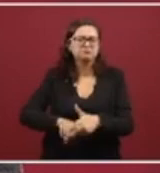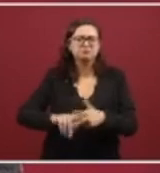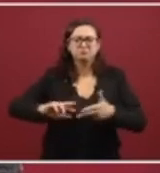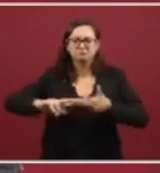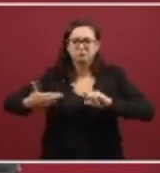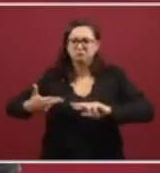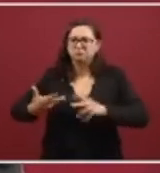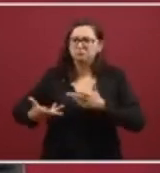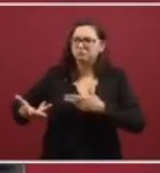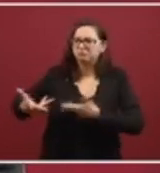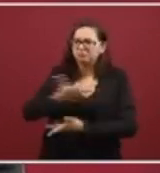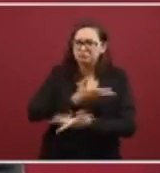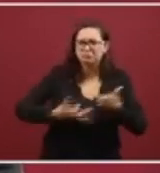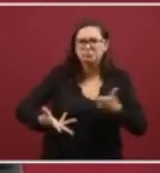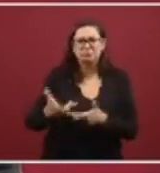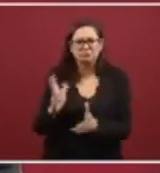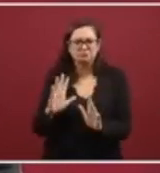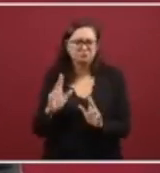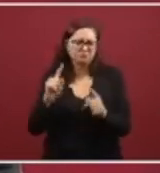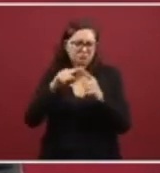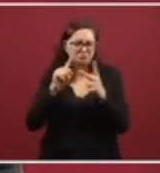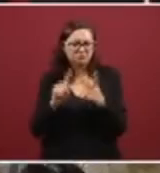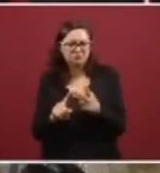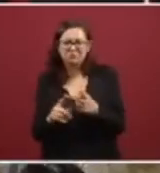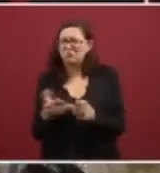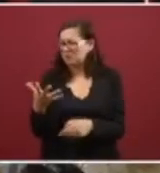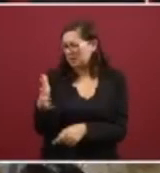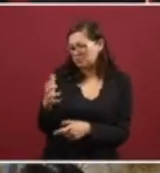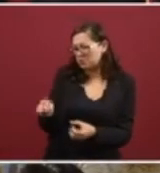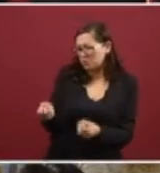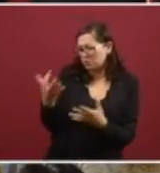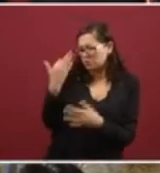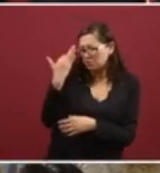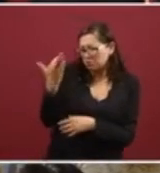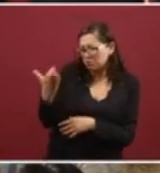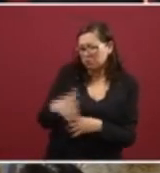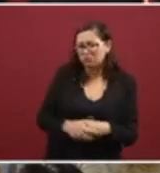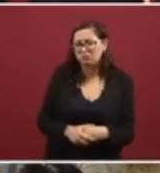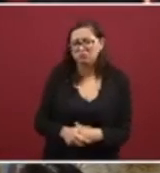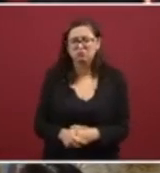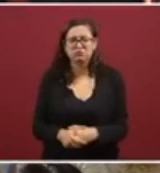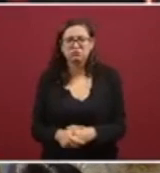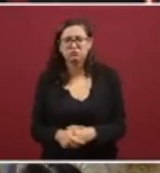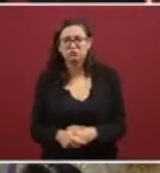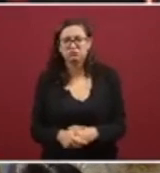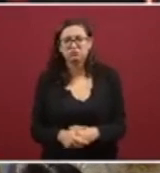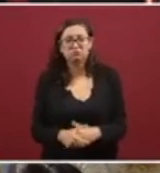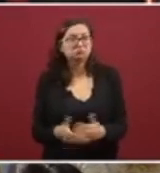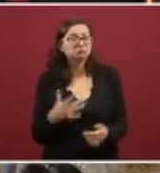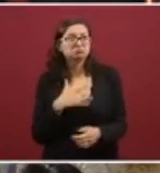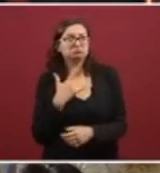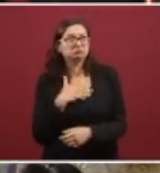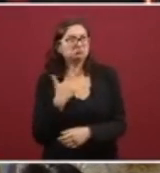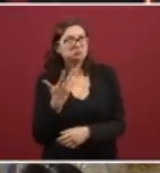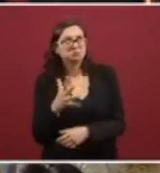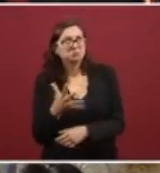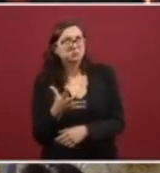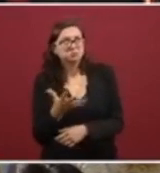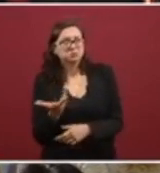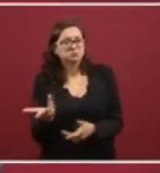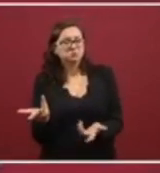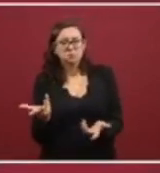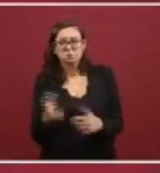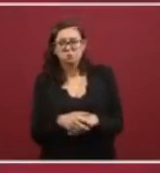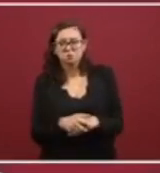Básicamente fueron los temas que se tocaron en la llamada. ¿Cuánto pudo haber durado, canciller? Difícil estimarlo exactamente,